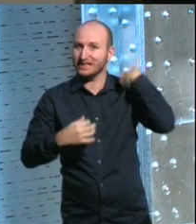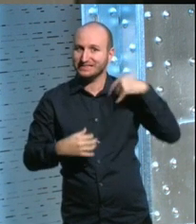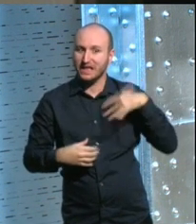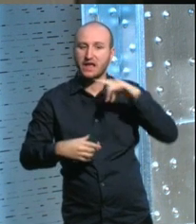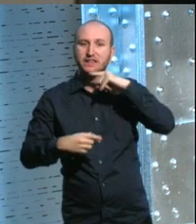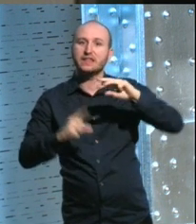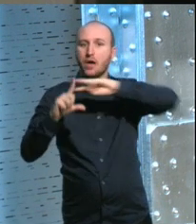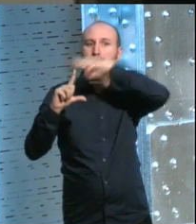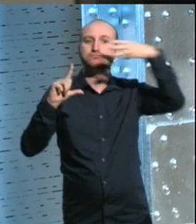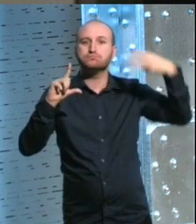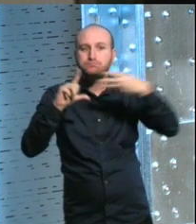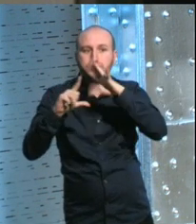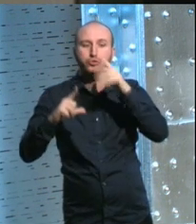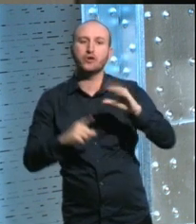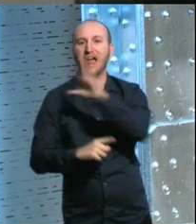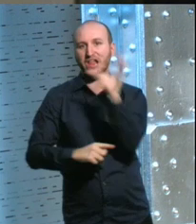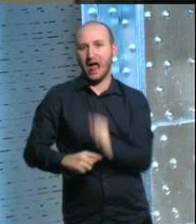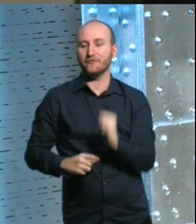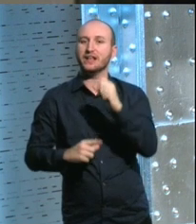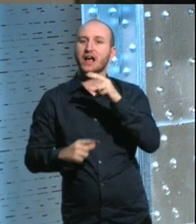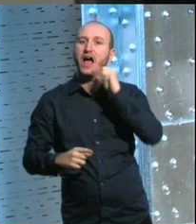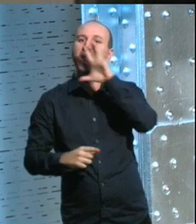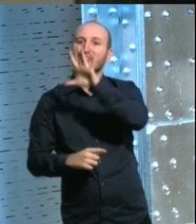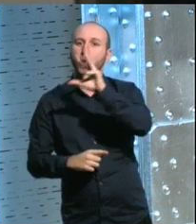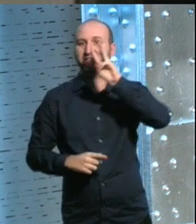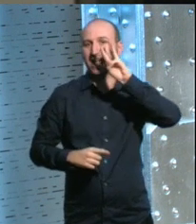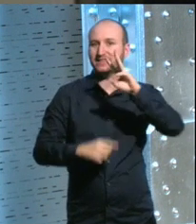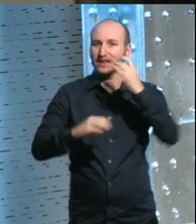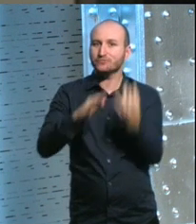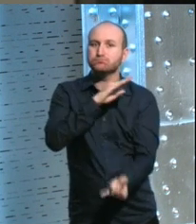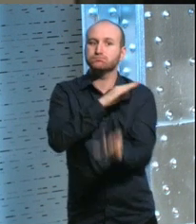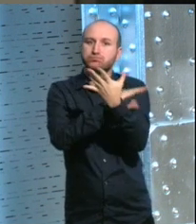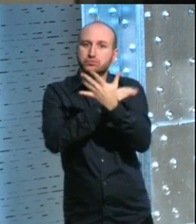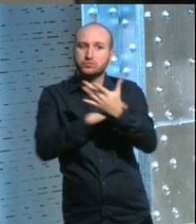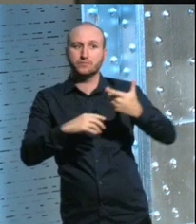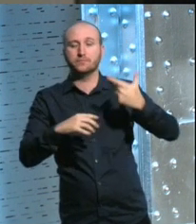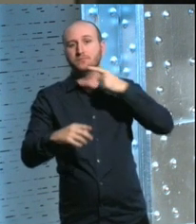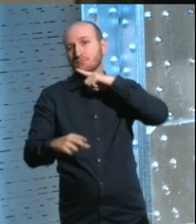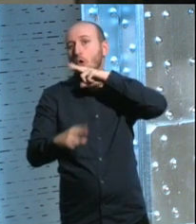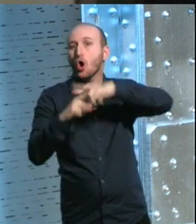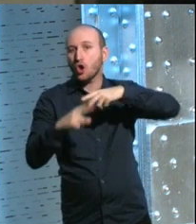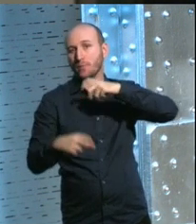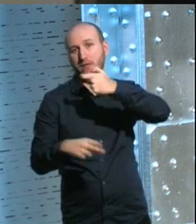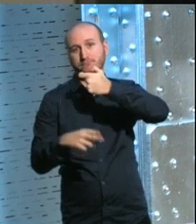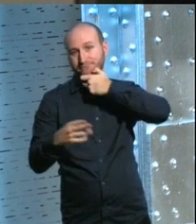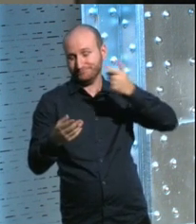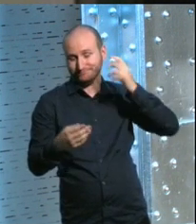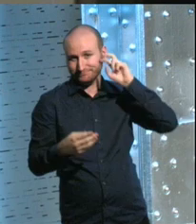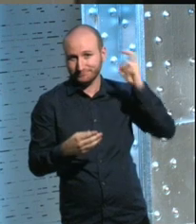llama Shop Africa 53, desde Accra, en Ghana, se llama Herman Chinnery Hess,